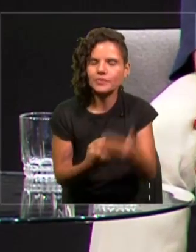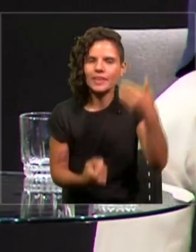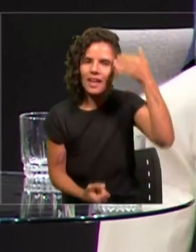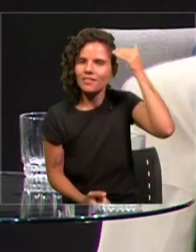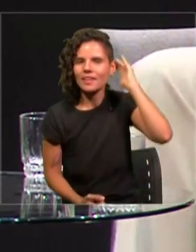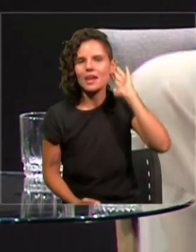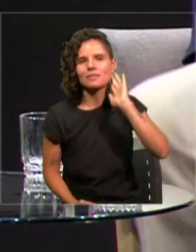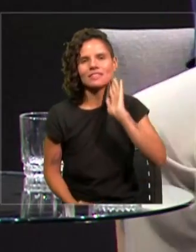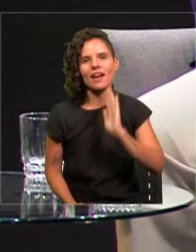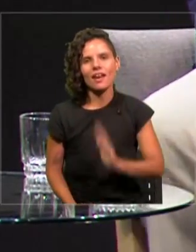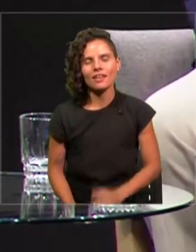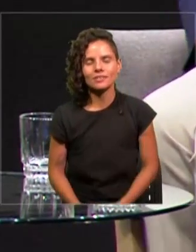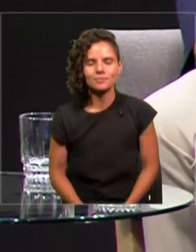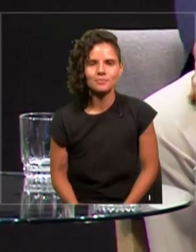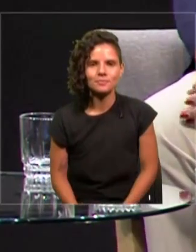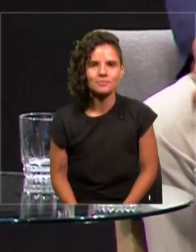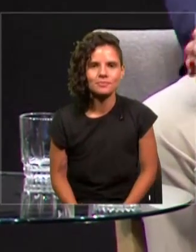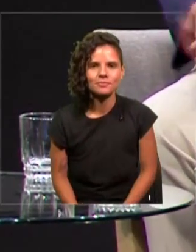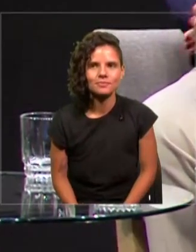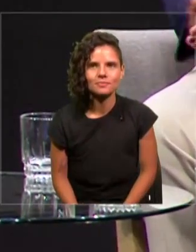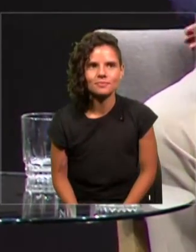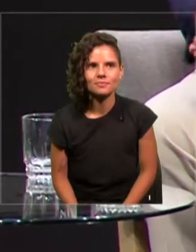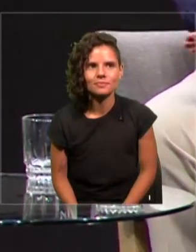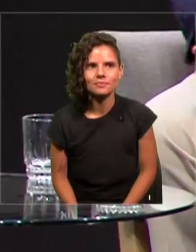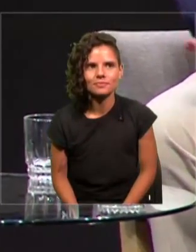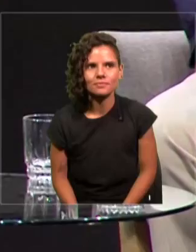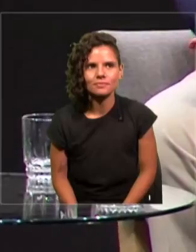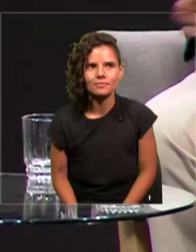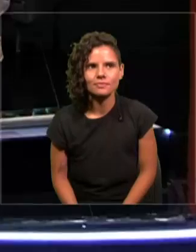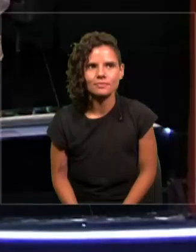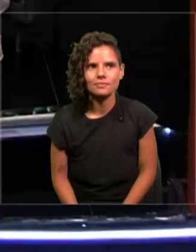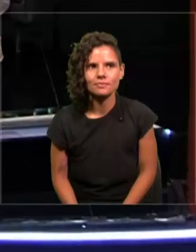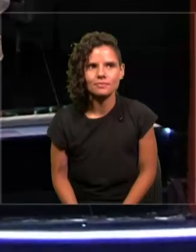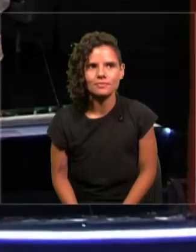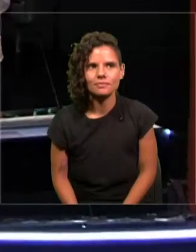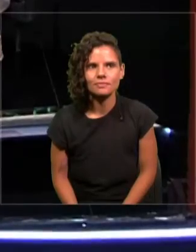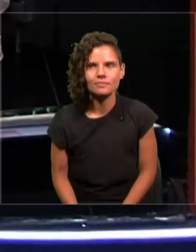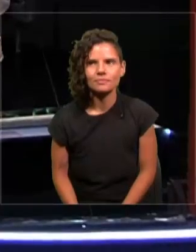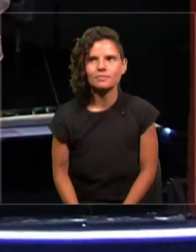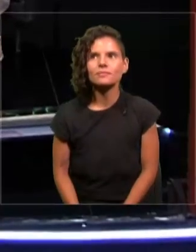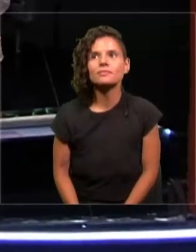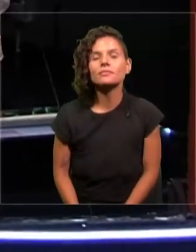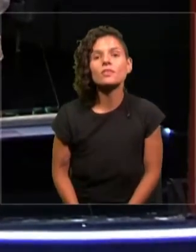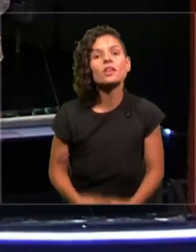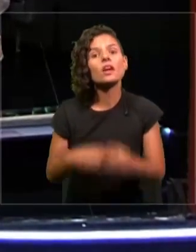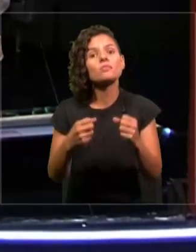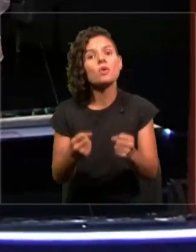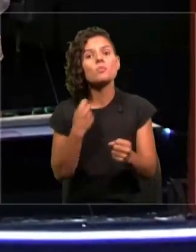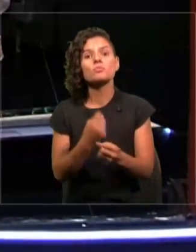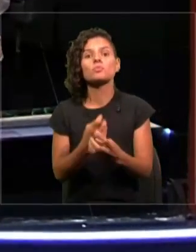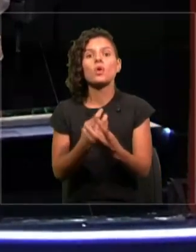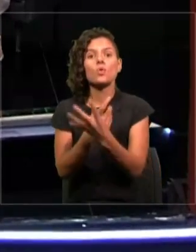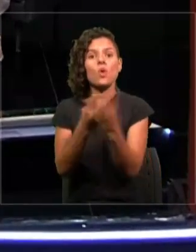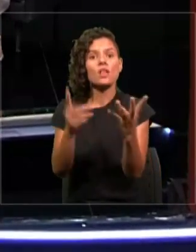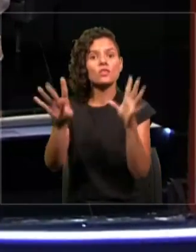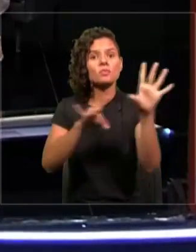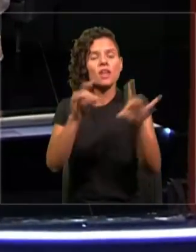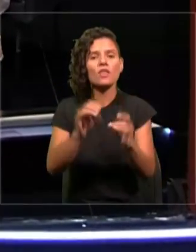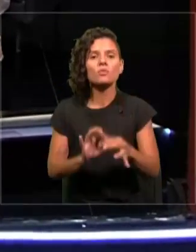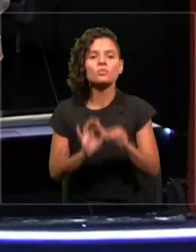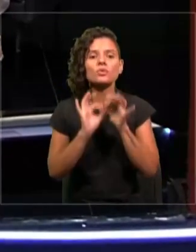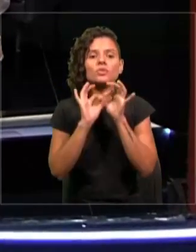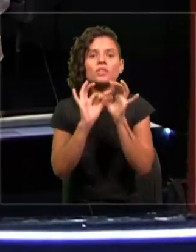Mistral. Quiero, para cerrar, agradecer a nuestros cuatro invitados y a ustedes también por estar